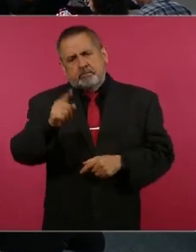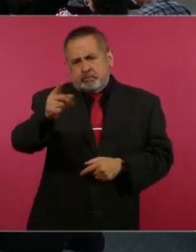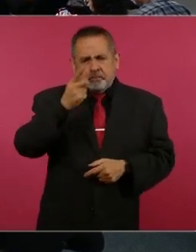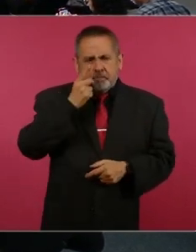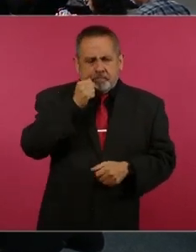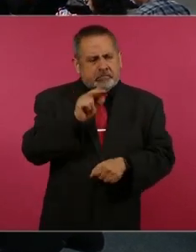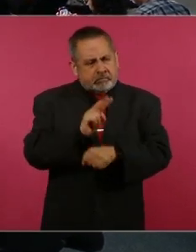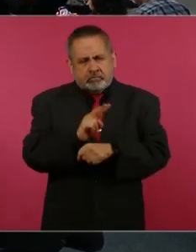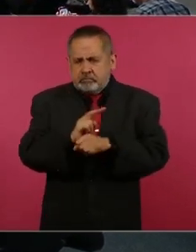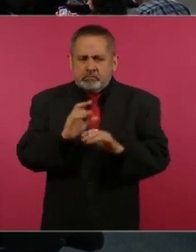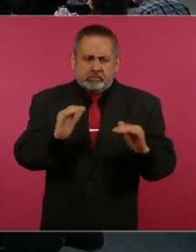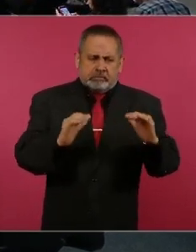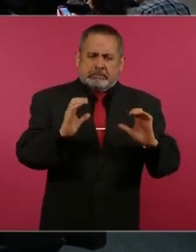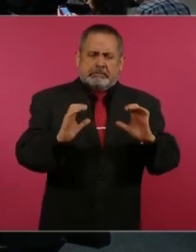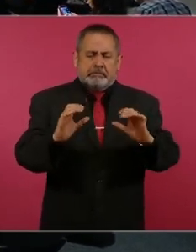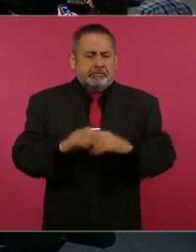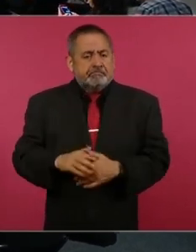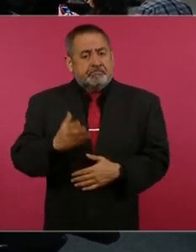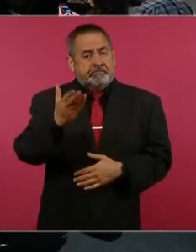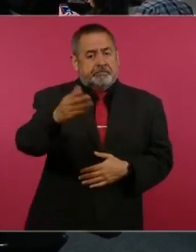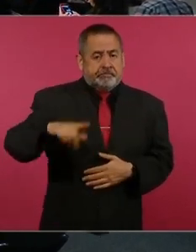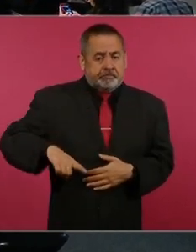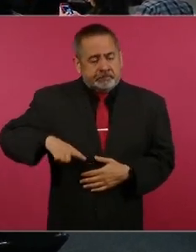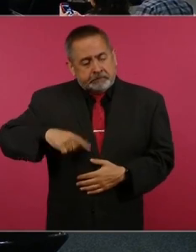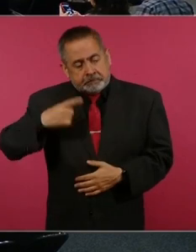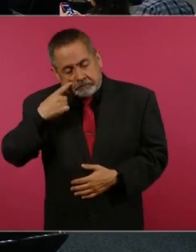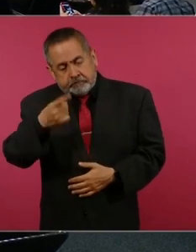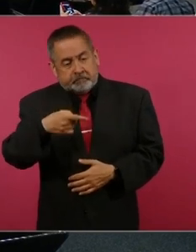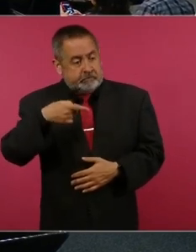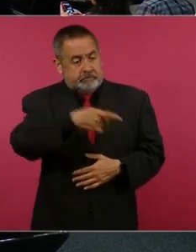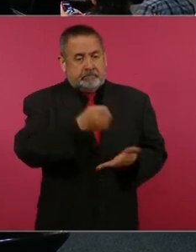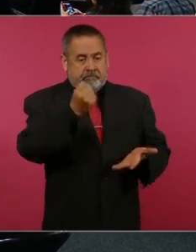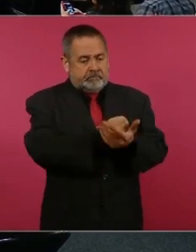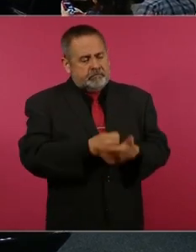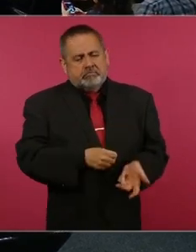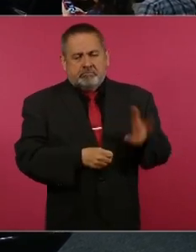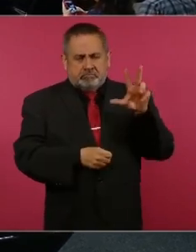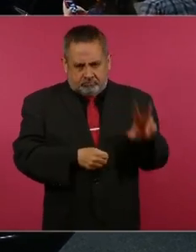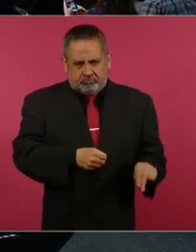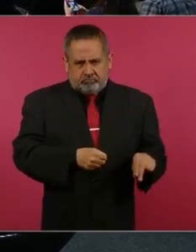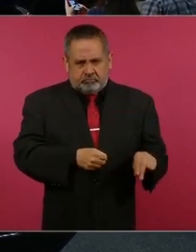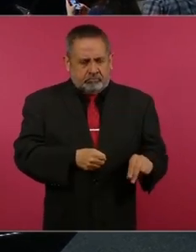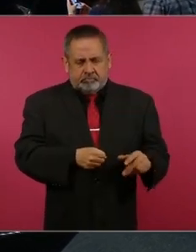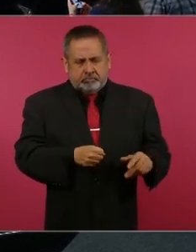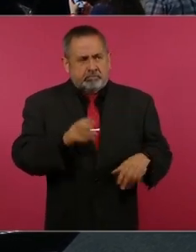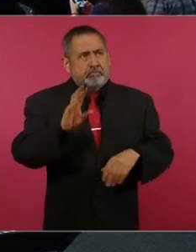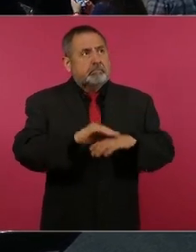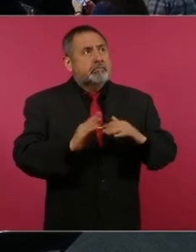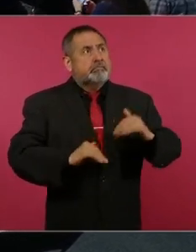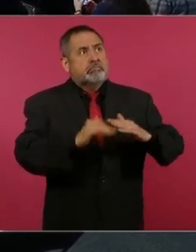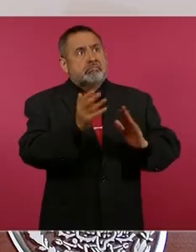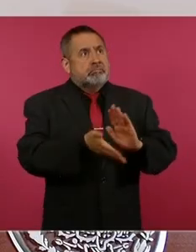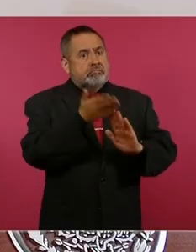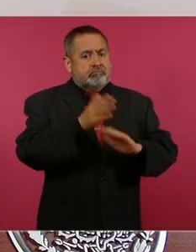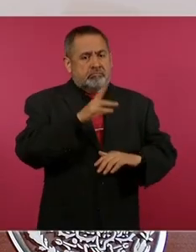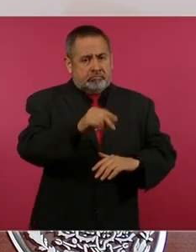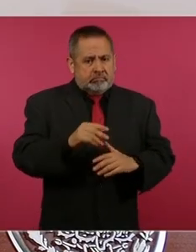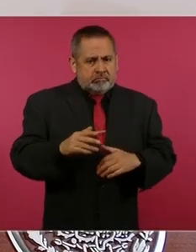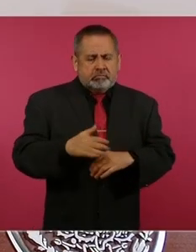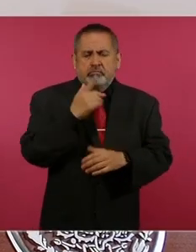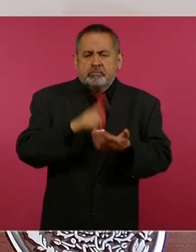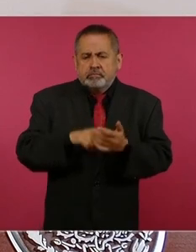ecología. ¿Estaría su gobierno dispuesto a rechazar la autorización de este proyecto inmobiliario? Y